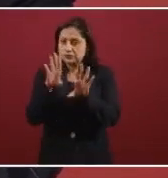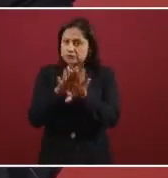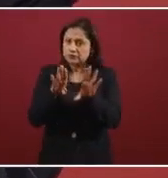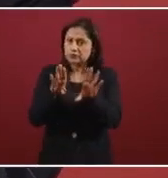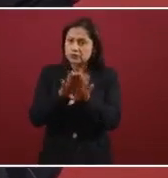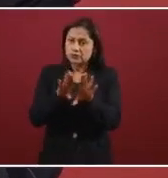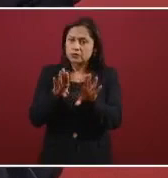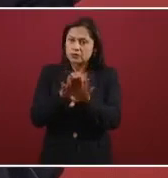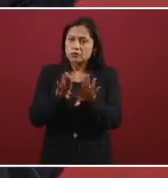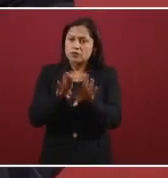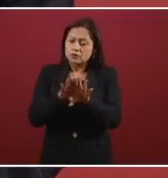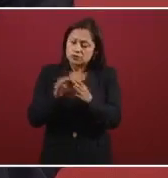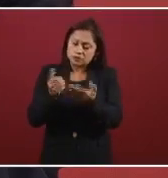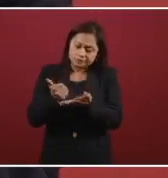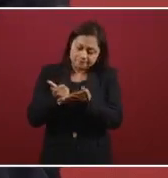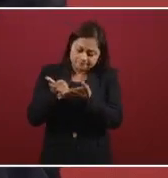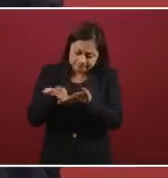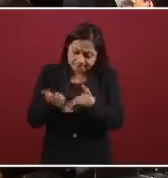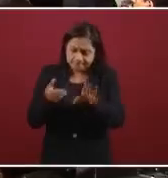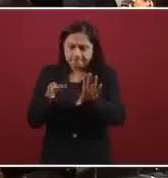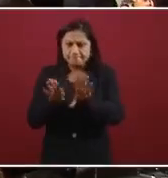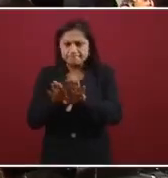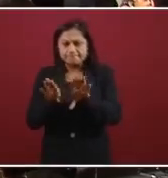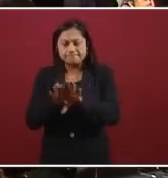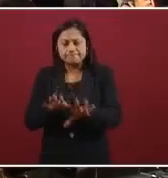desde luego por la